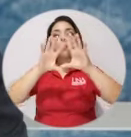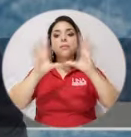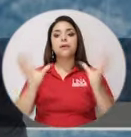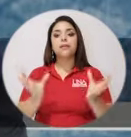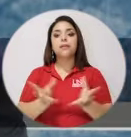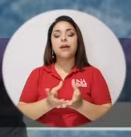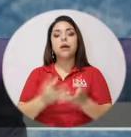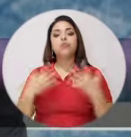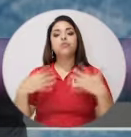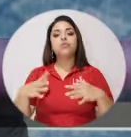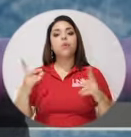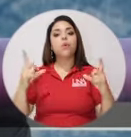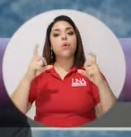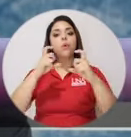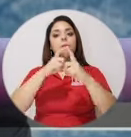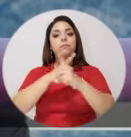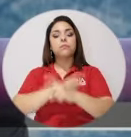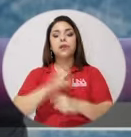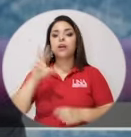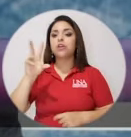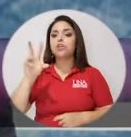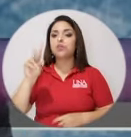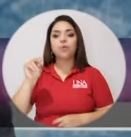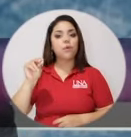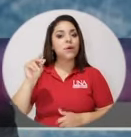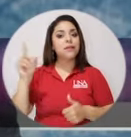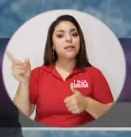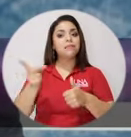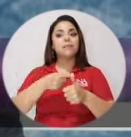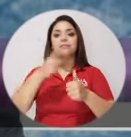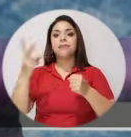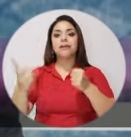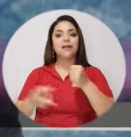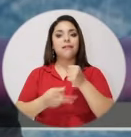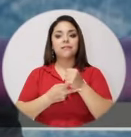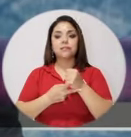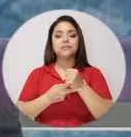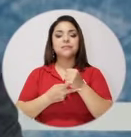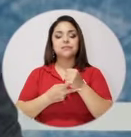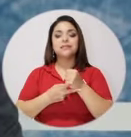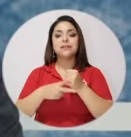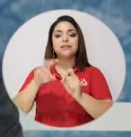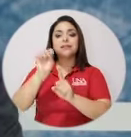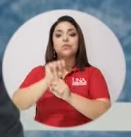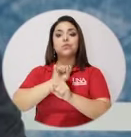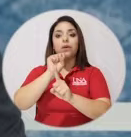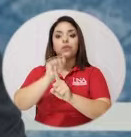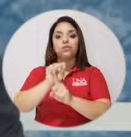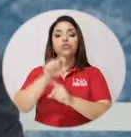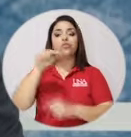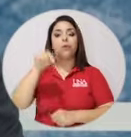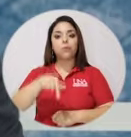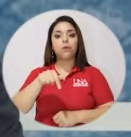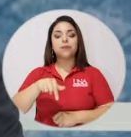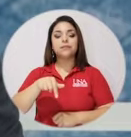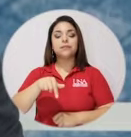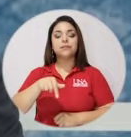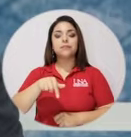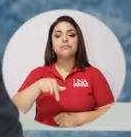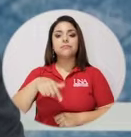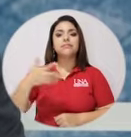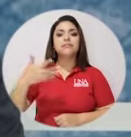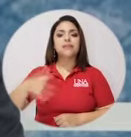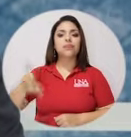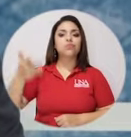La humanidad no es la primera vez que ha pasado por una situación de esta naturaleza. Hemos tenido a lo largo de